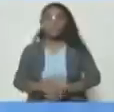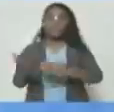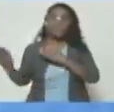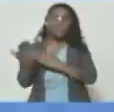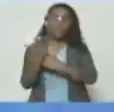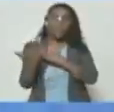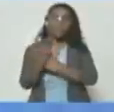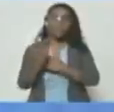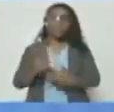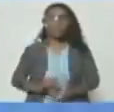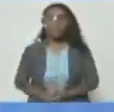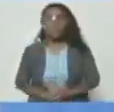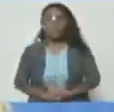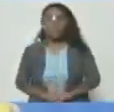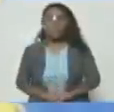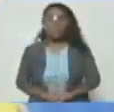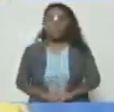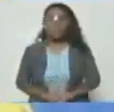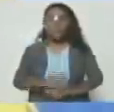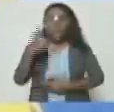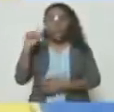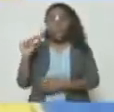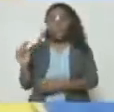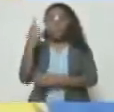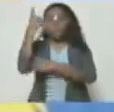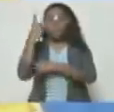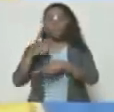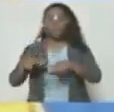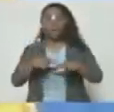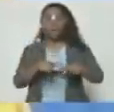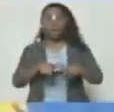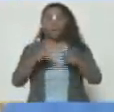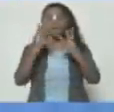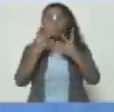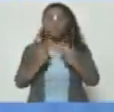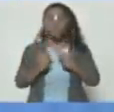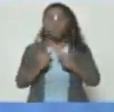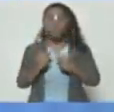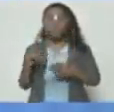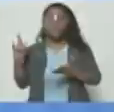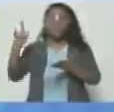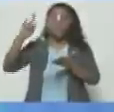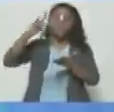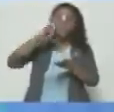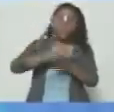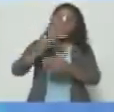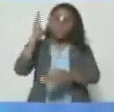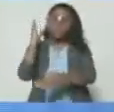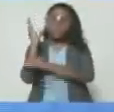sancionados. Está en el primer lugar en el número de aeronaves sancionadas.